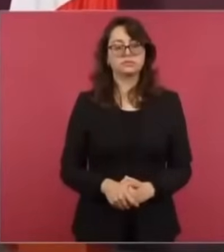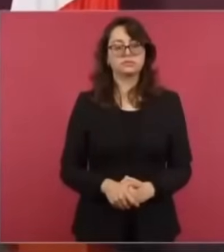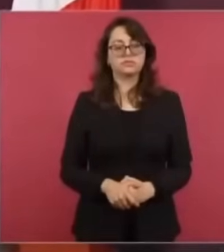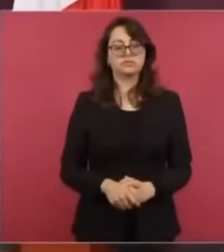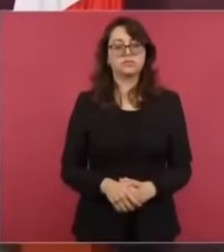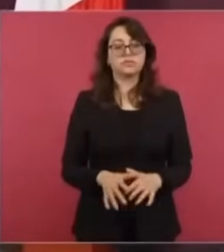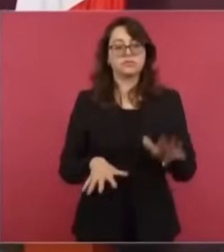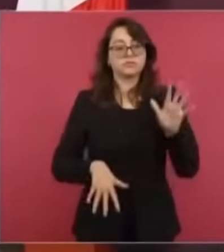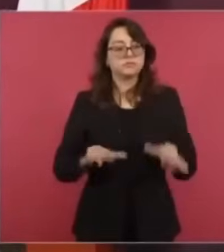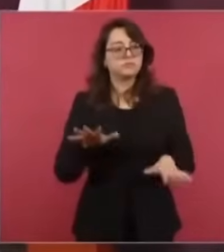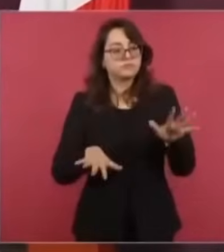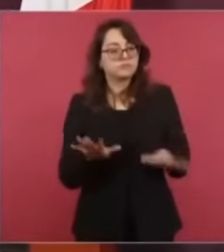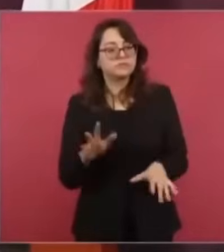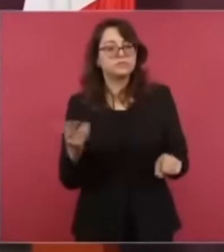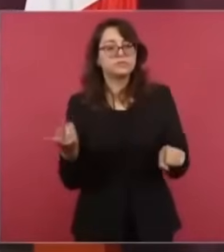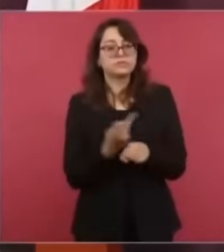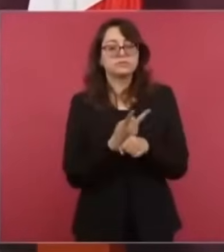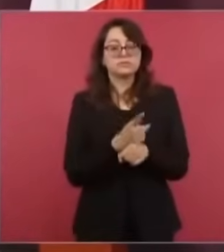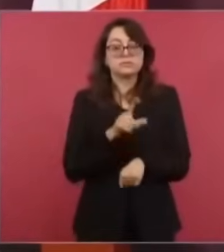de gobierno,